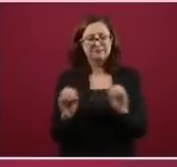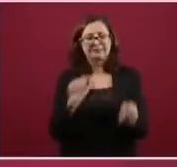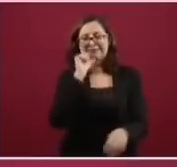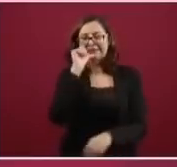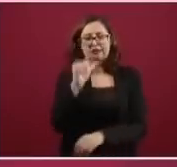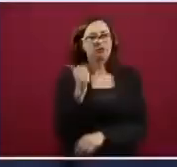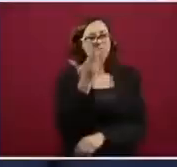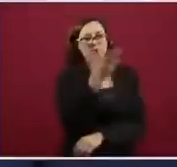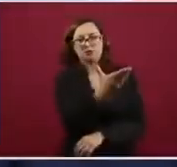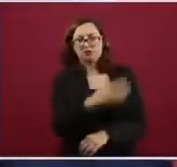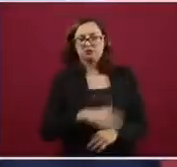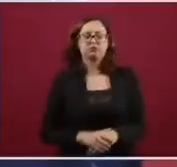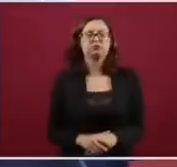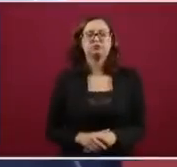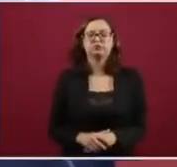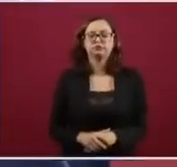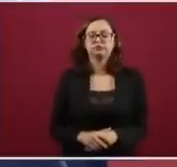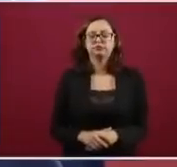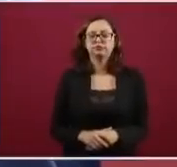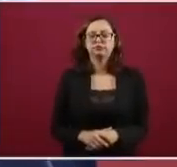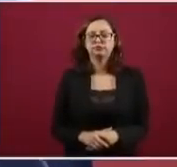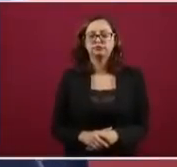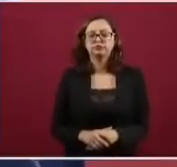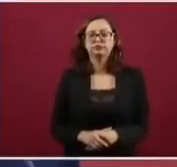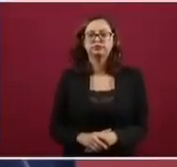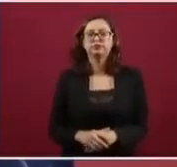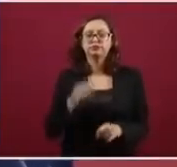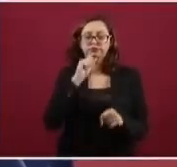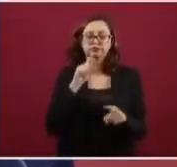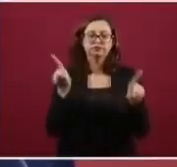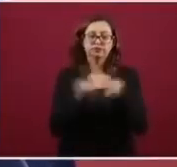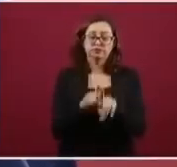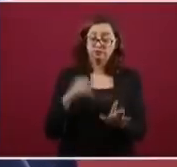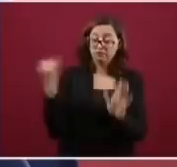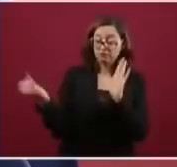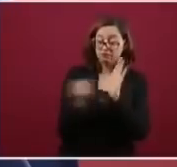garantizado que no aumentan los impuestos